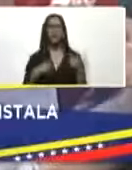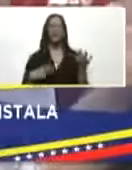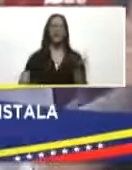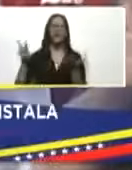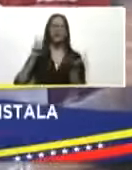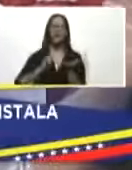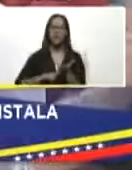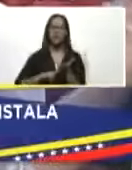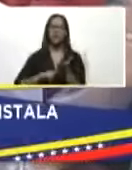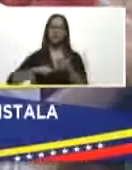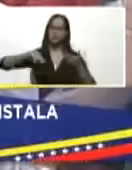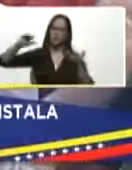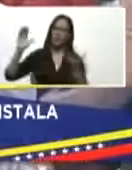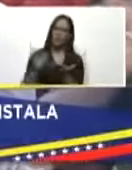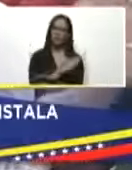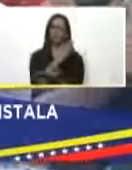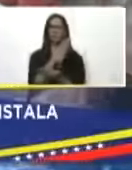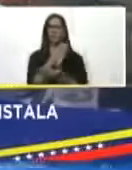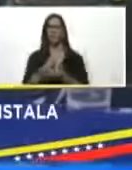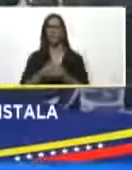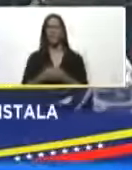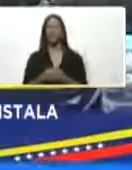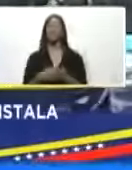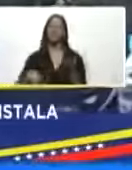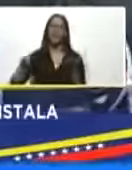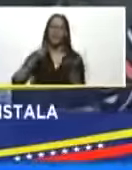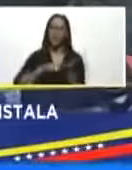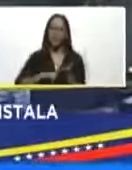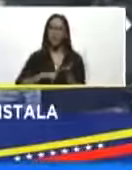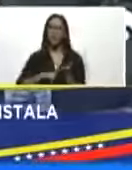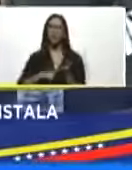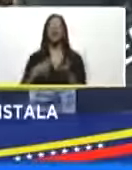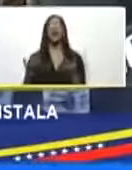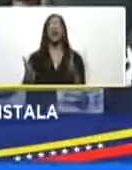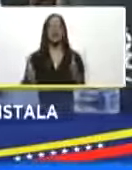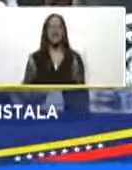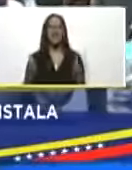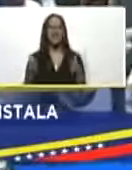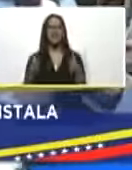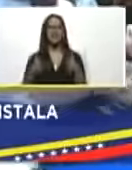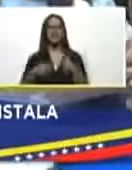volverlos a derrotar, para volver a ganar.